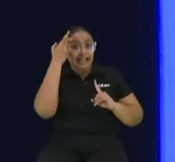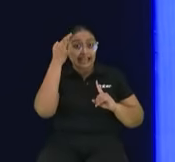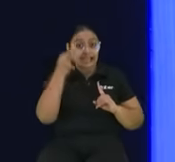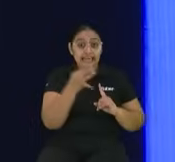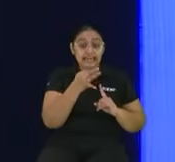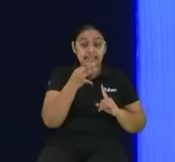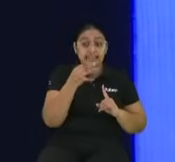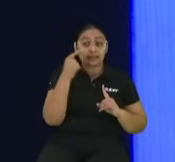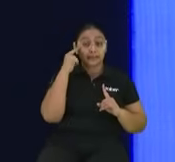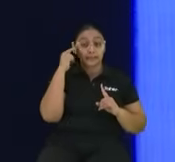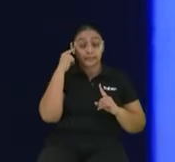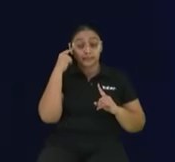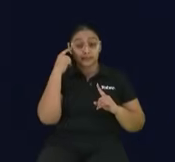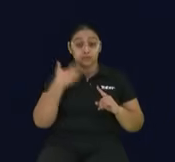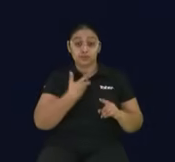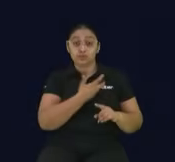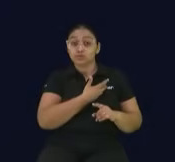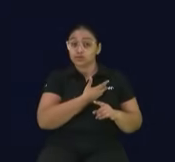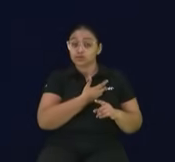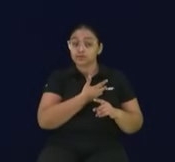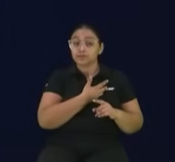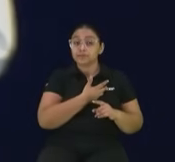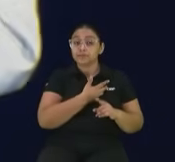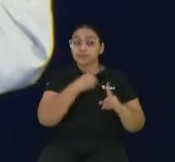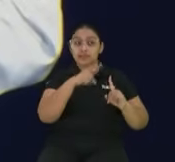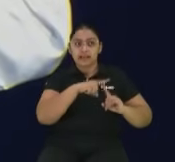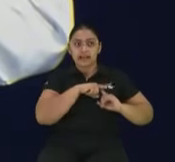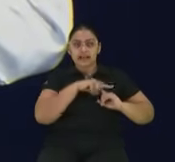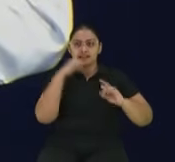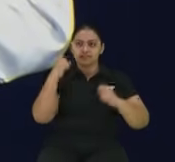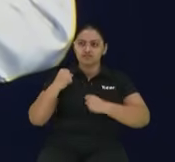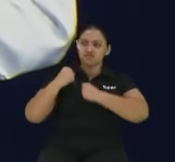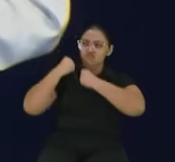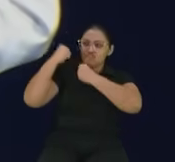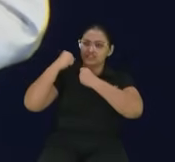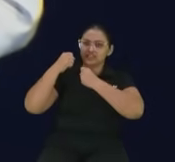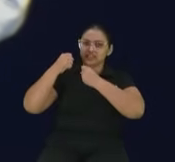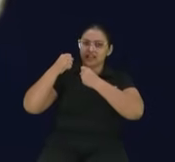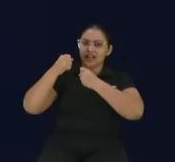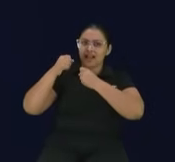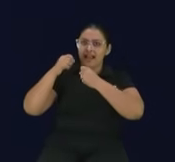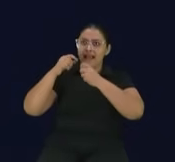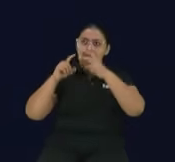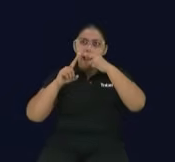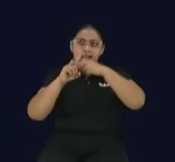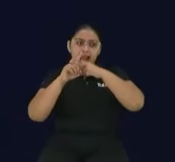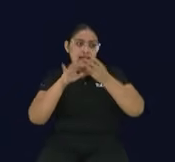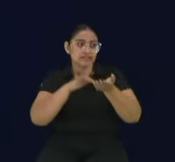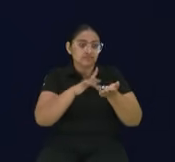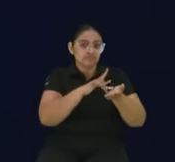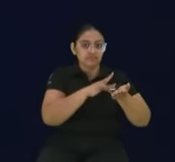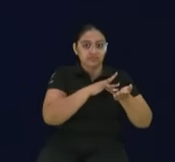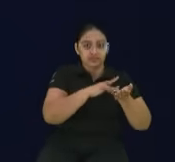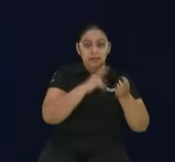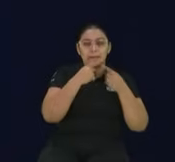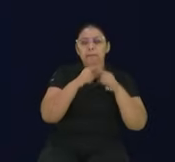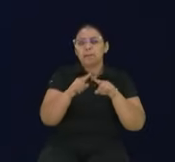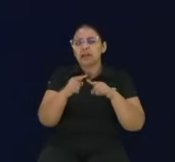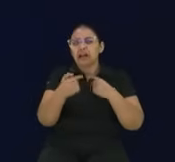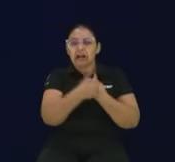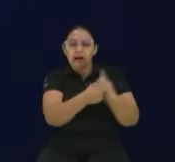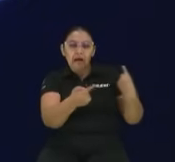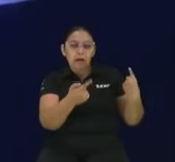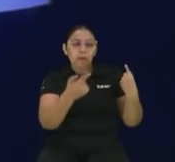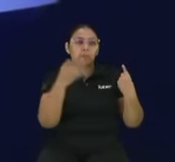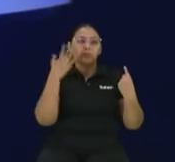paradójico la fortaleza del creyente está en la debilidad la fortaleza del Hombre normal está en el ejercicio está en los